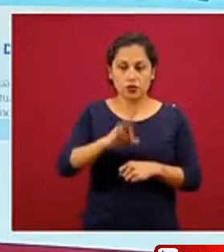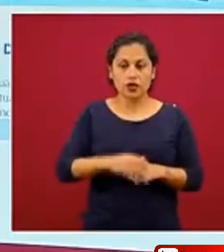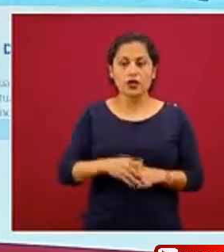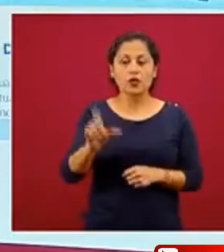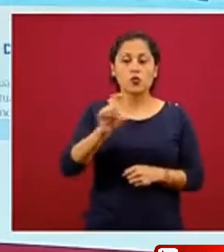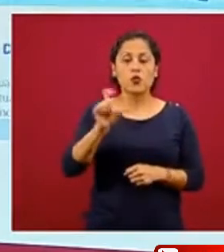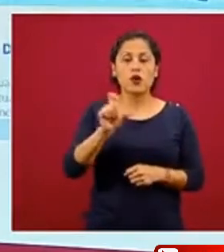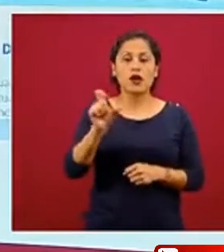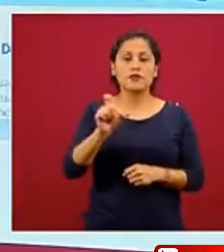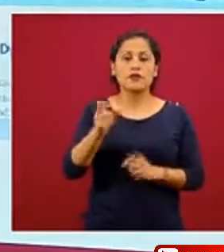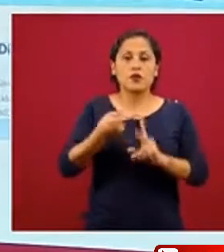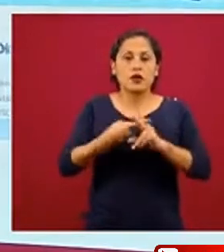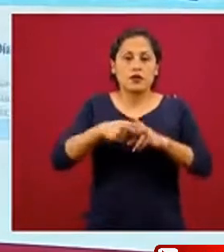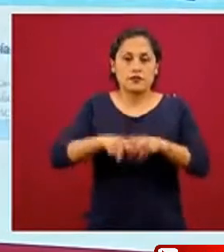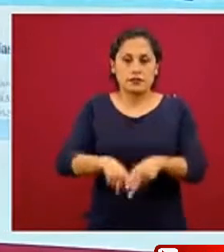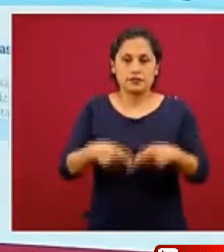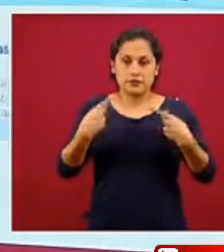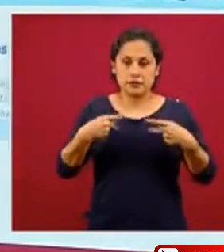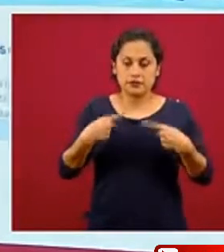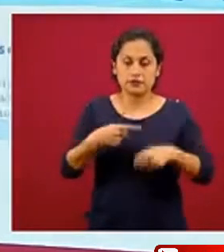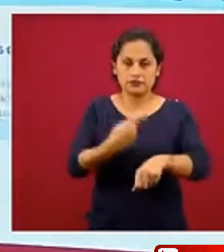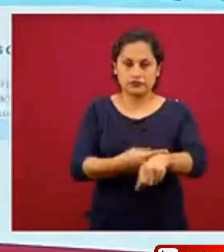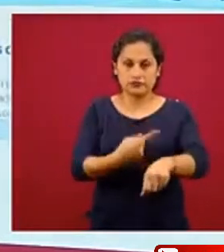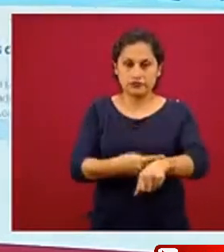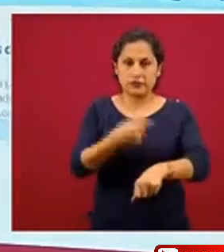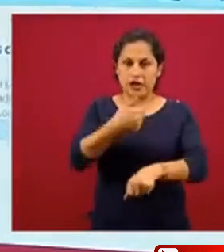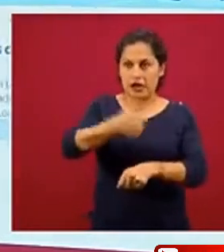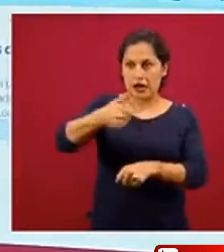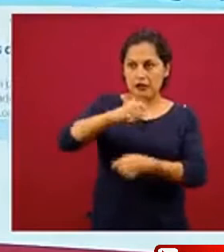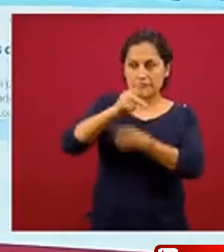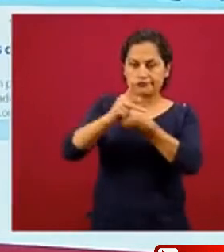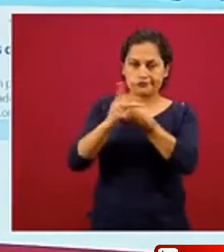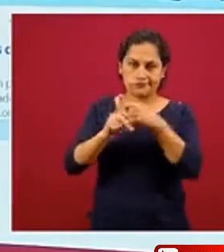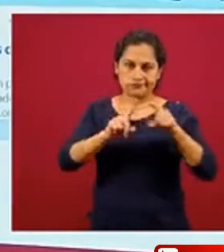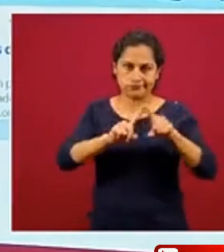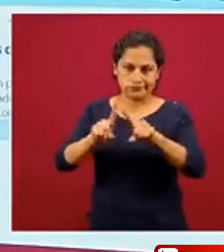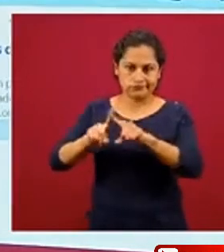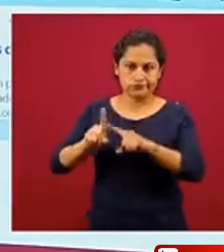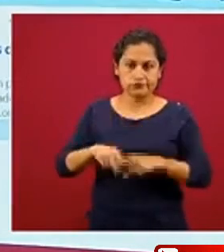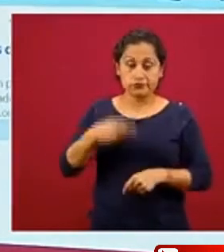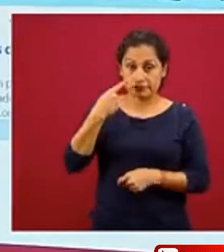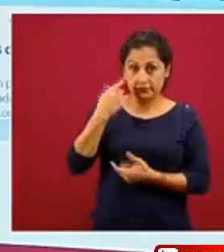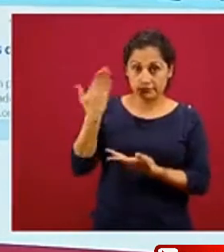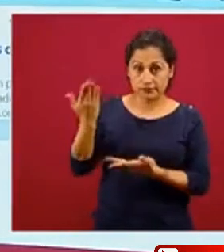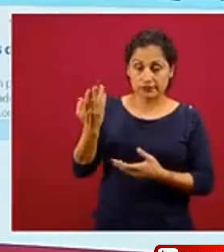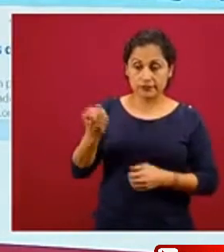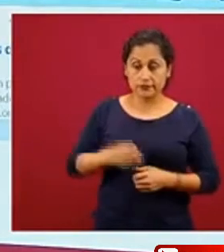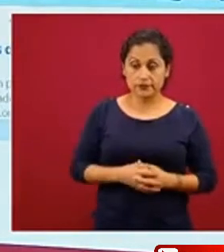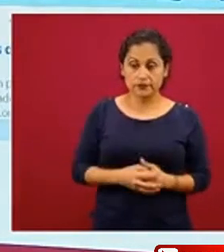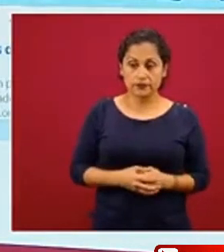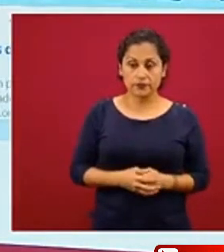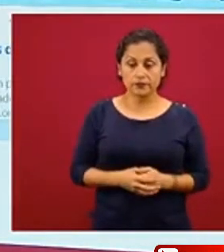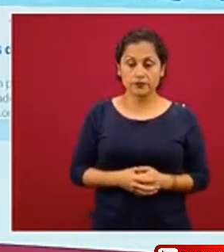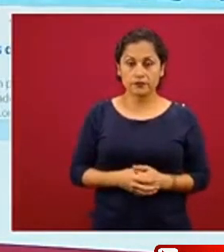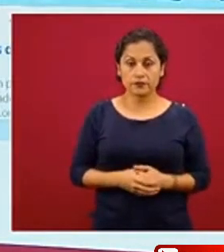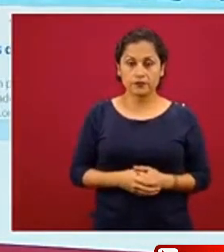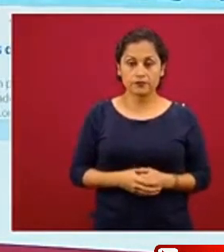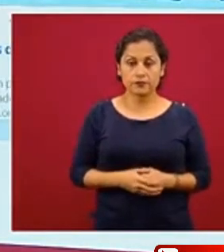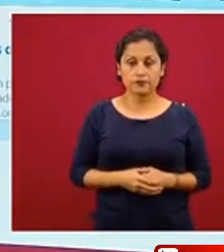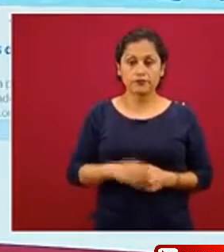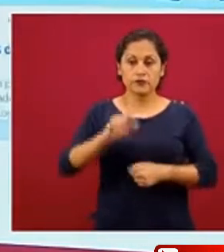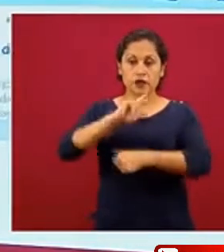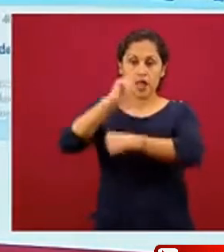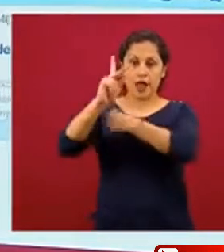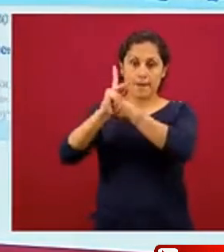la epidemia de cada país. Veamos cómo está aquí la situación de los países europeos.